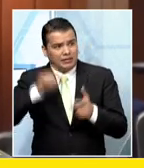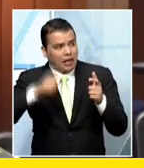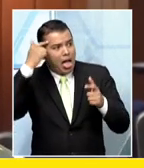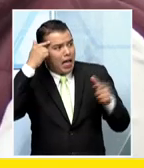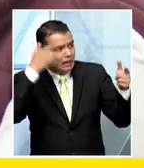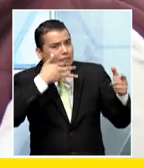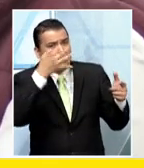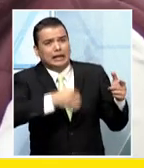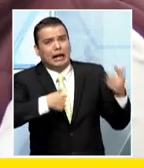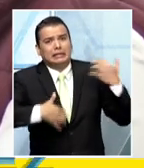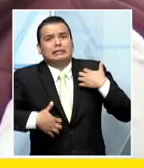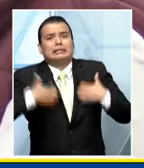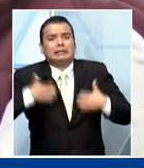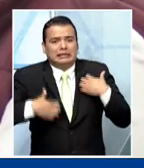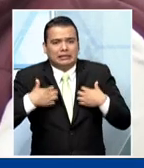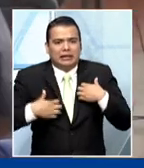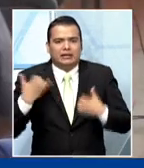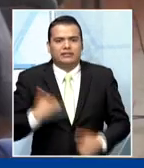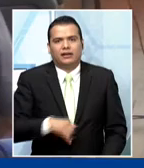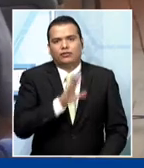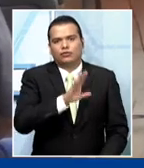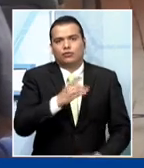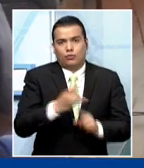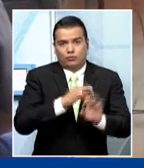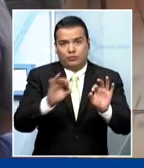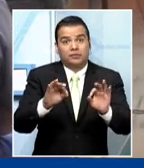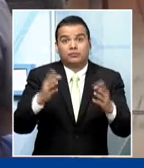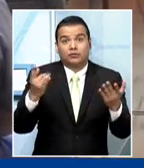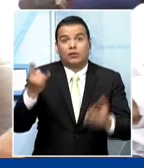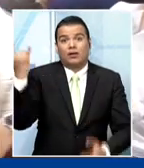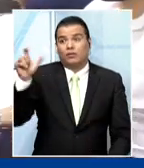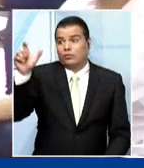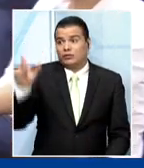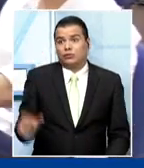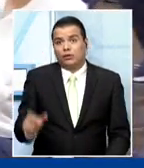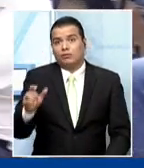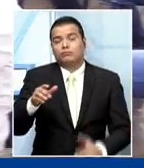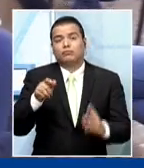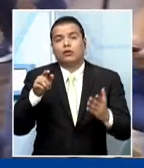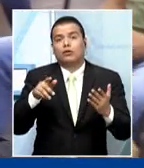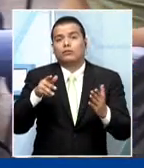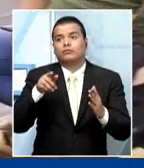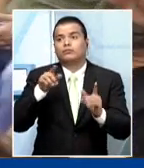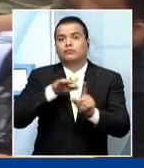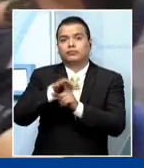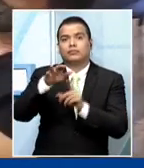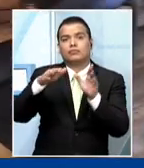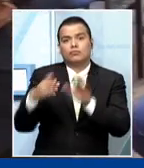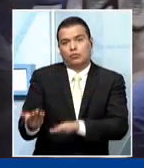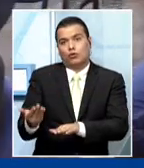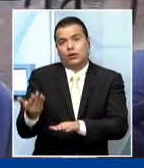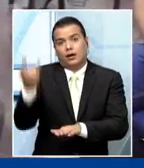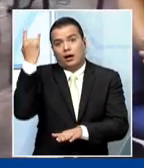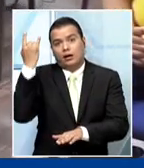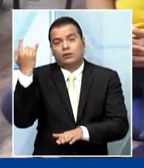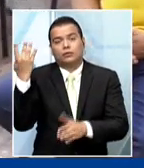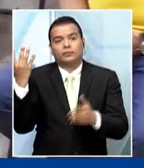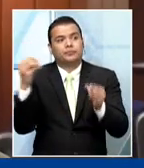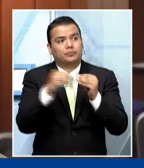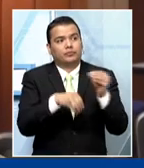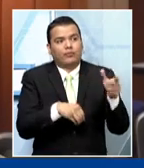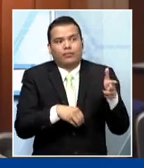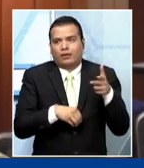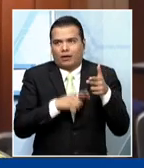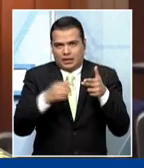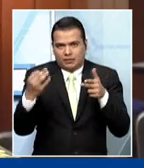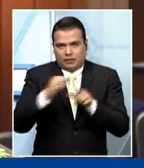hurto, cómo la mala utilización de estas armas puede causar la muerte de una persona. Y de igual manera también cómo el uso irresponsable